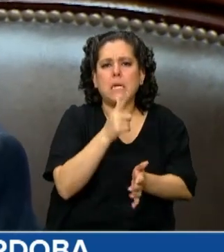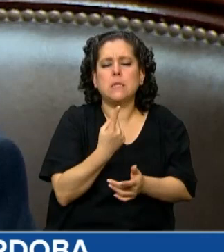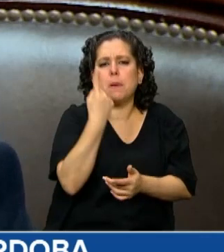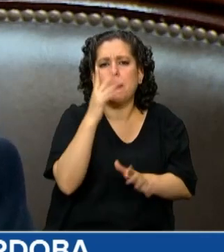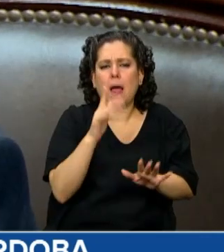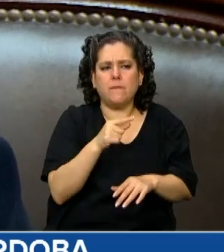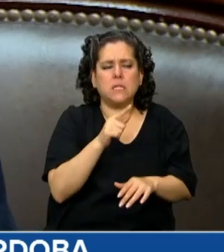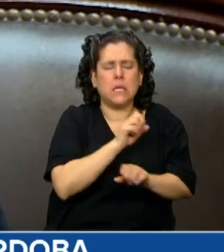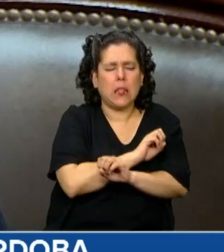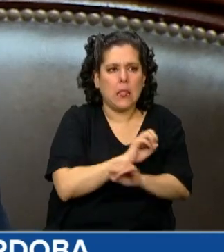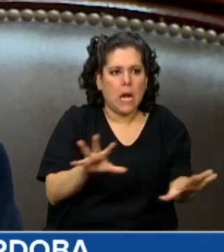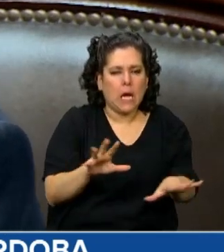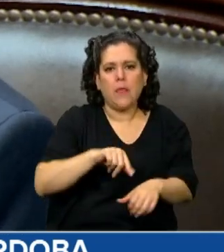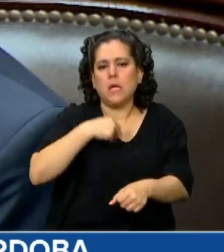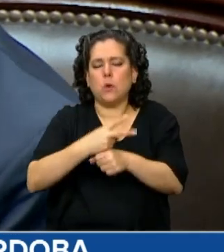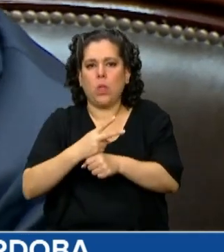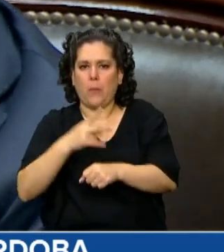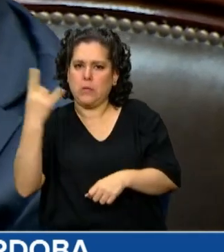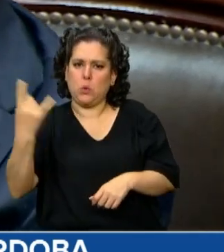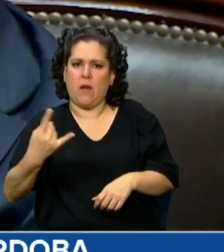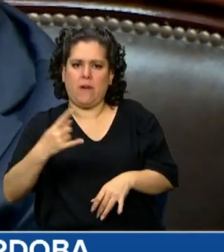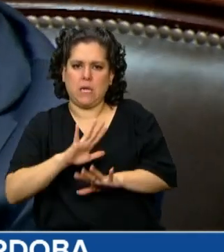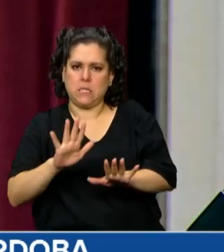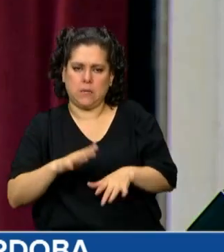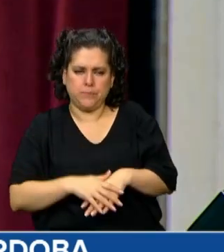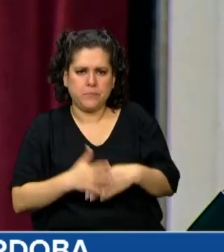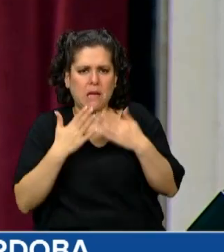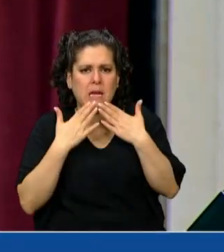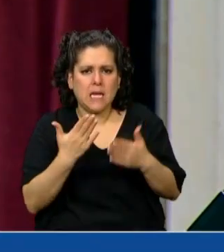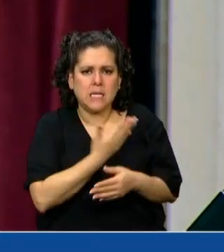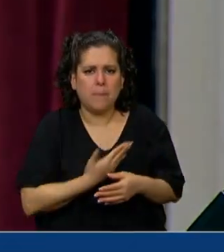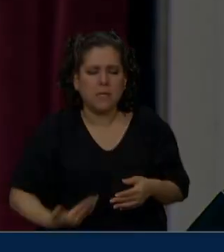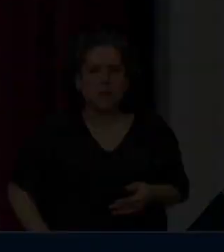y la segunda vez como una farsa. Gracias, presidente. Muchas gracias, diputado.